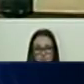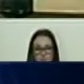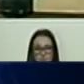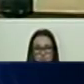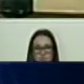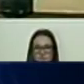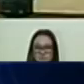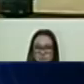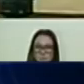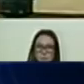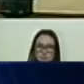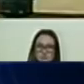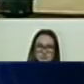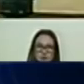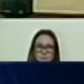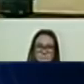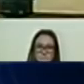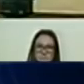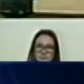protección especial